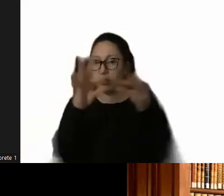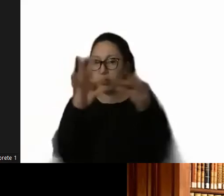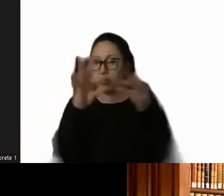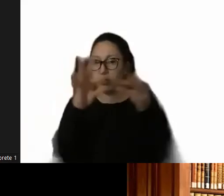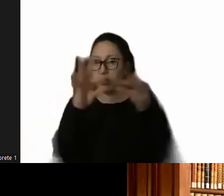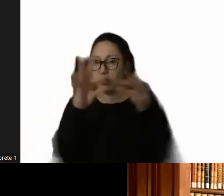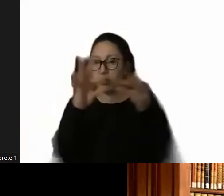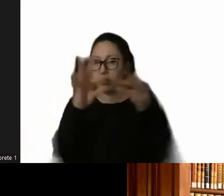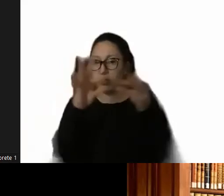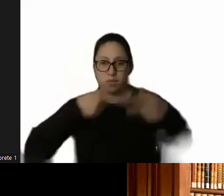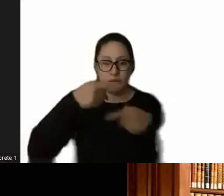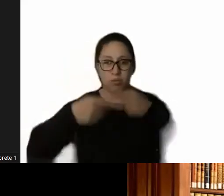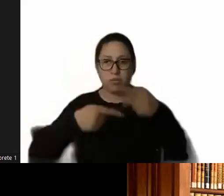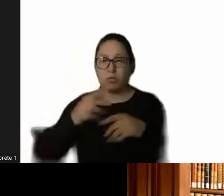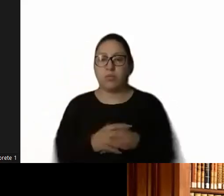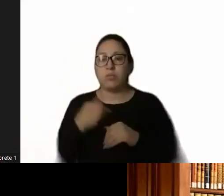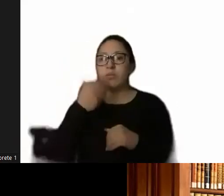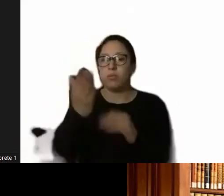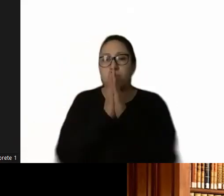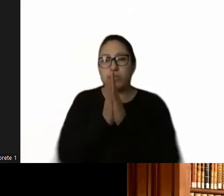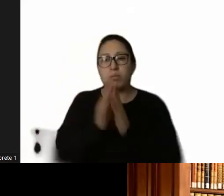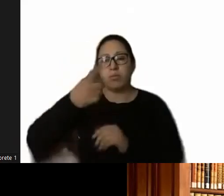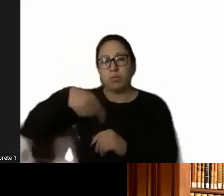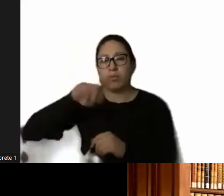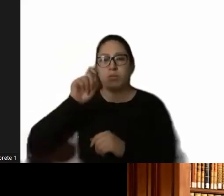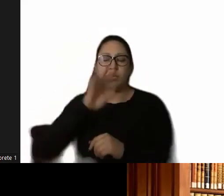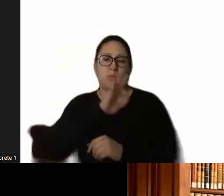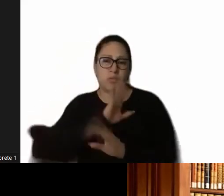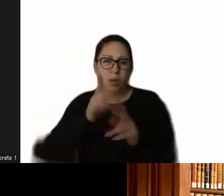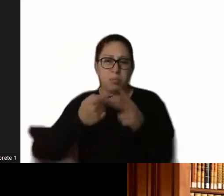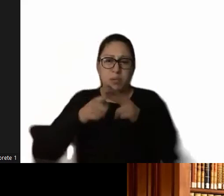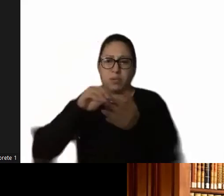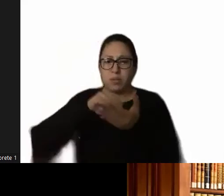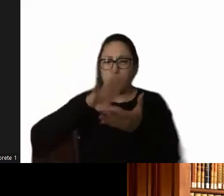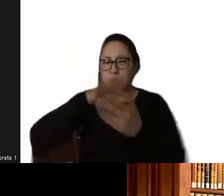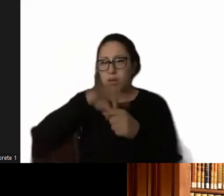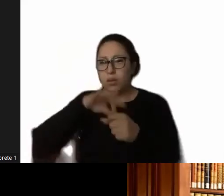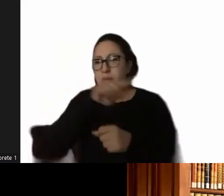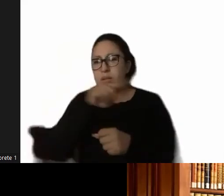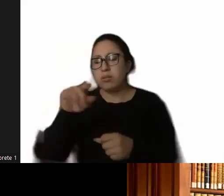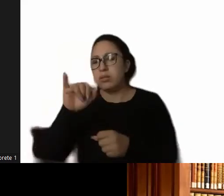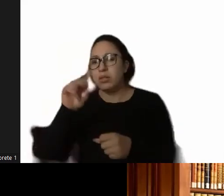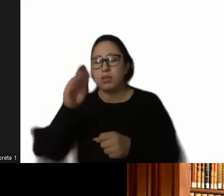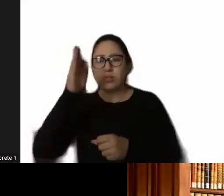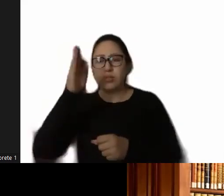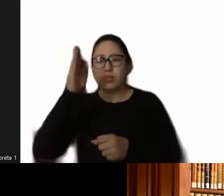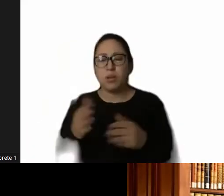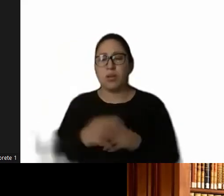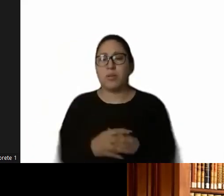ya, bueno, yo los invito a que ya se pueda votar, pues que digan los diputados si se aprueba o no. Y también agradezco